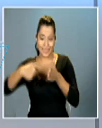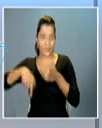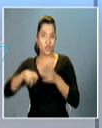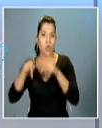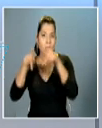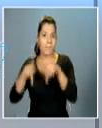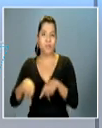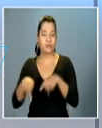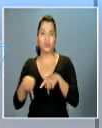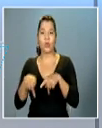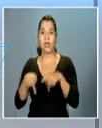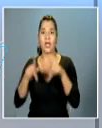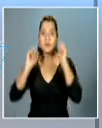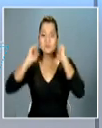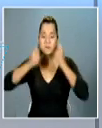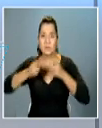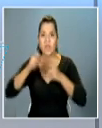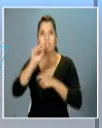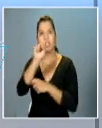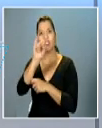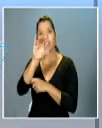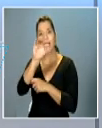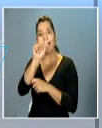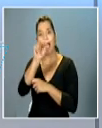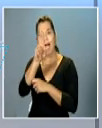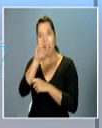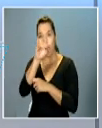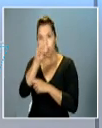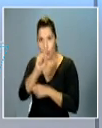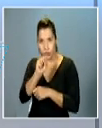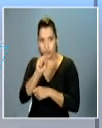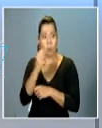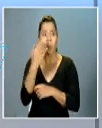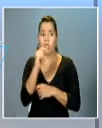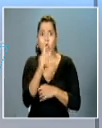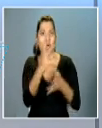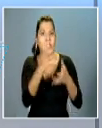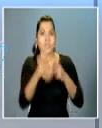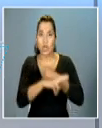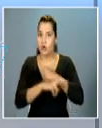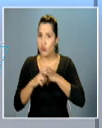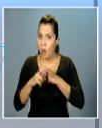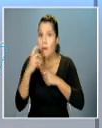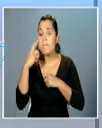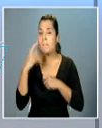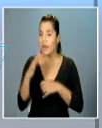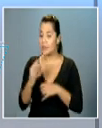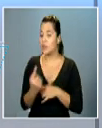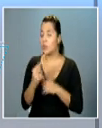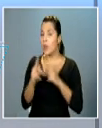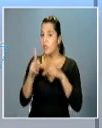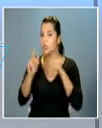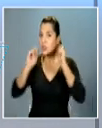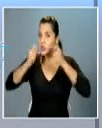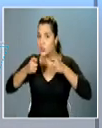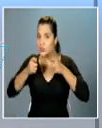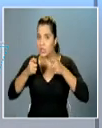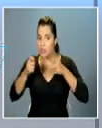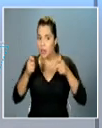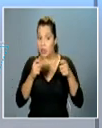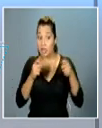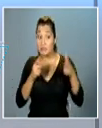no hubo intento de robo, no hubo, digamos, intento de apoderarse de alguna de sus pertenencias. Aparentemente fue un sicario que lo mata llegando a su